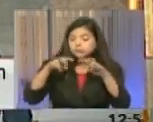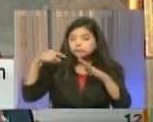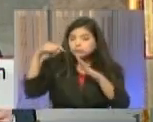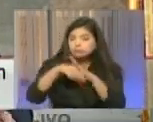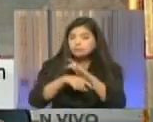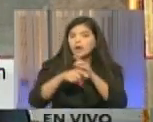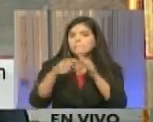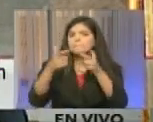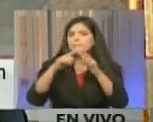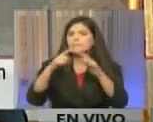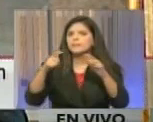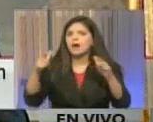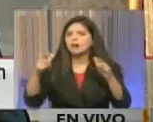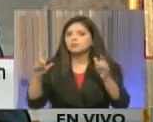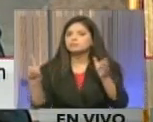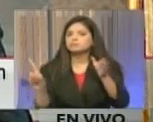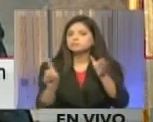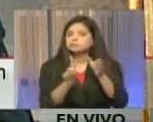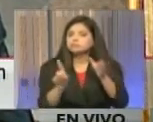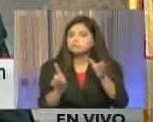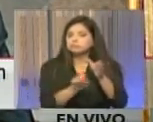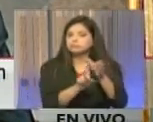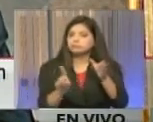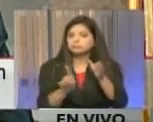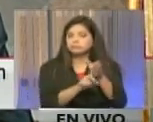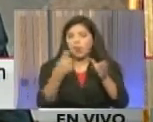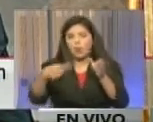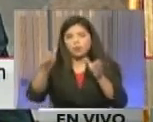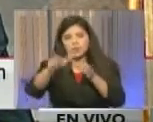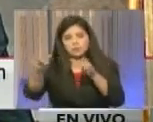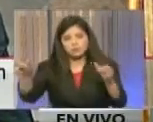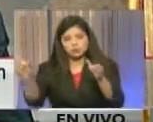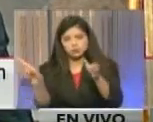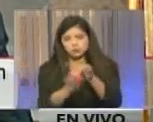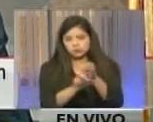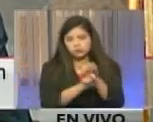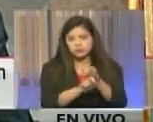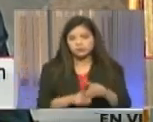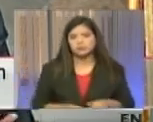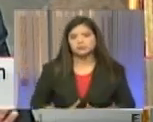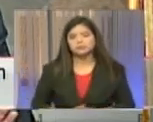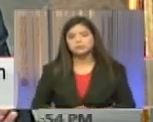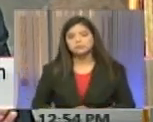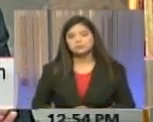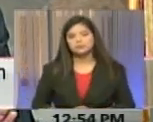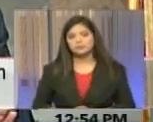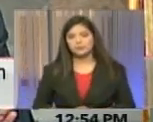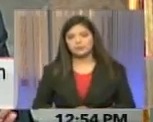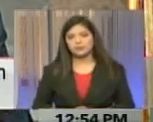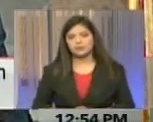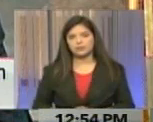y está incluyendo más personas para esto.